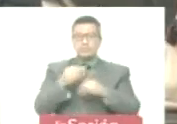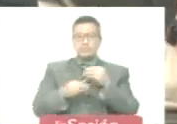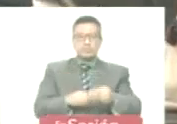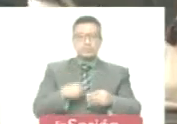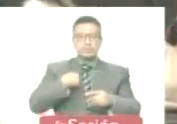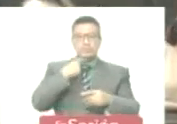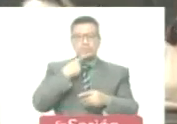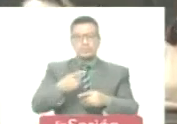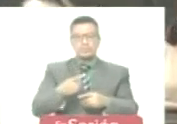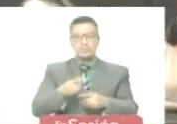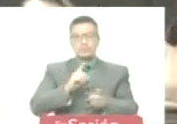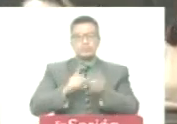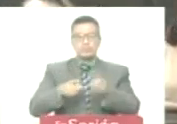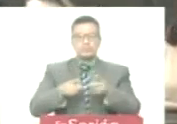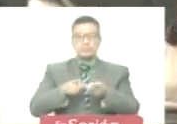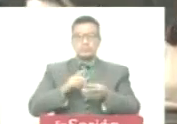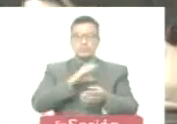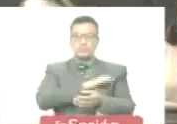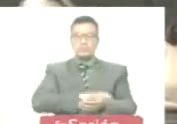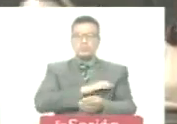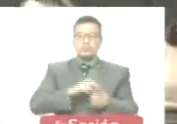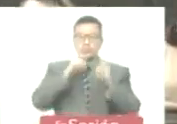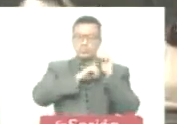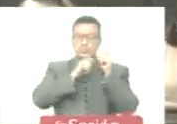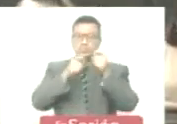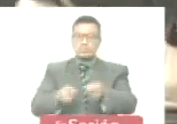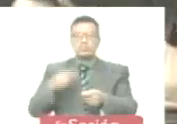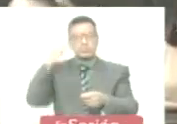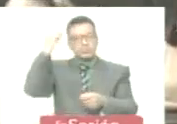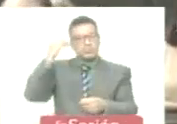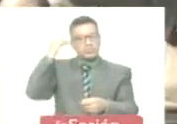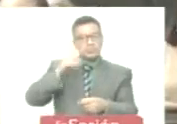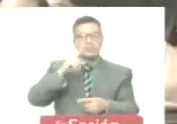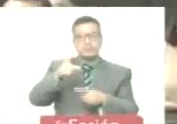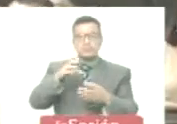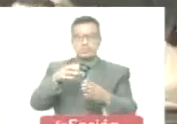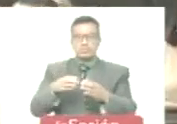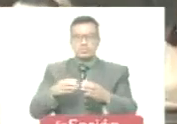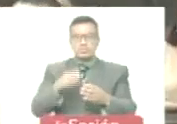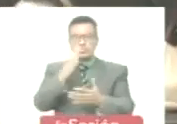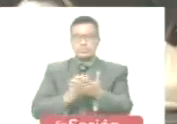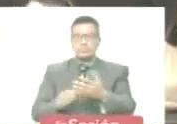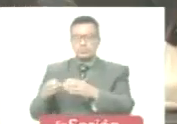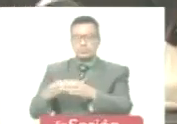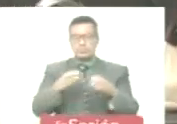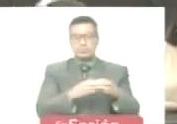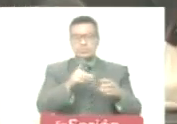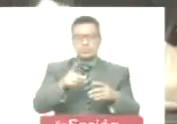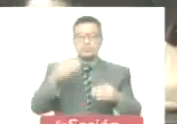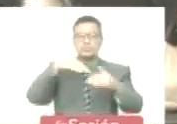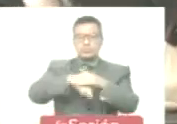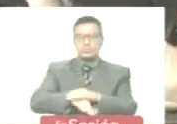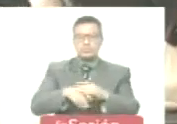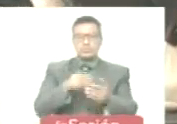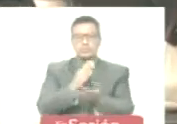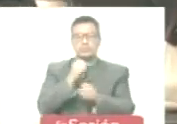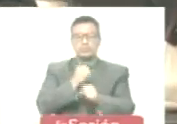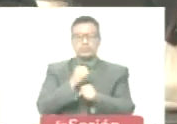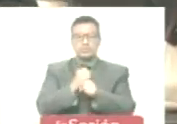le compete a varias comisiones, se designa o se crea una comisión mixta para que entren a trabajar en